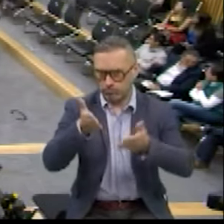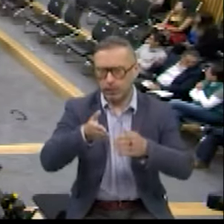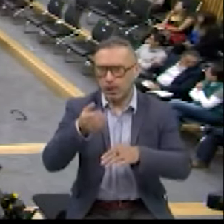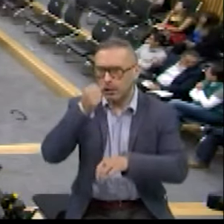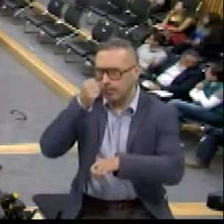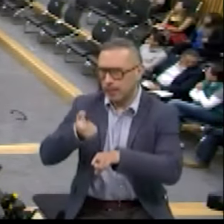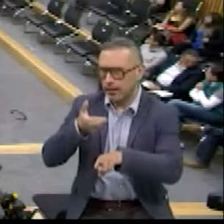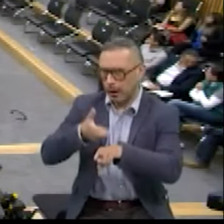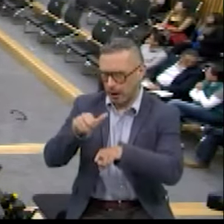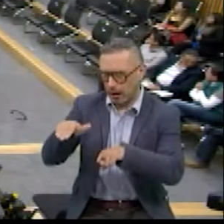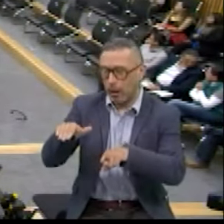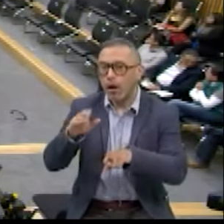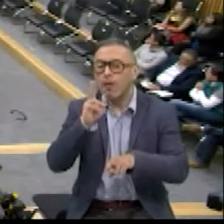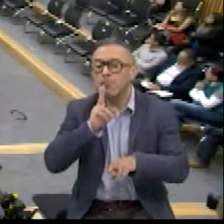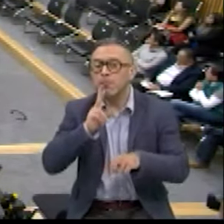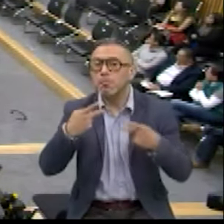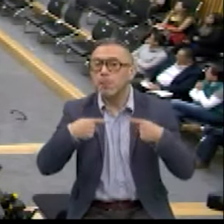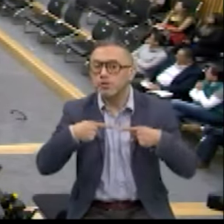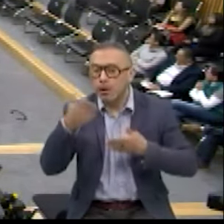sus celulares.